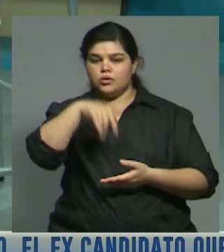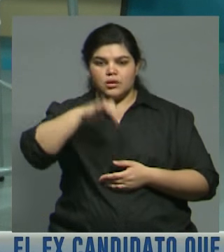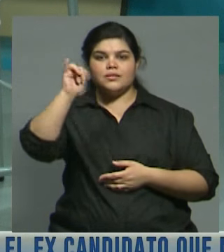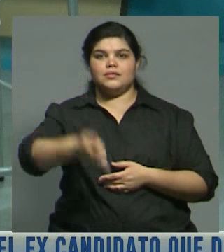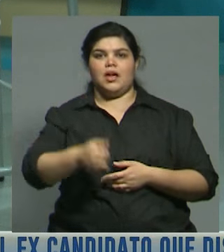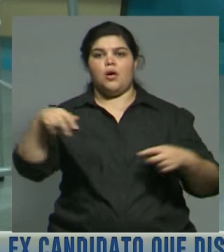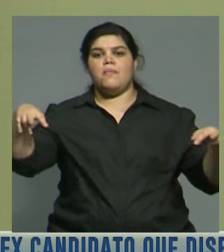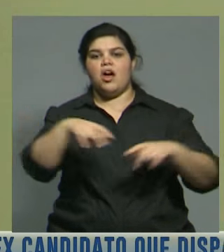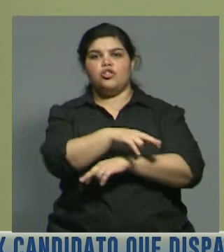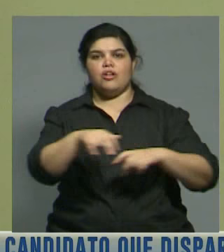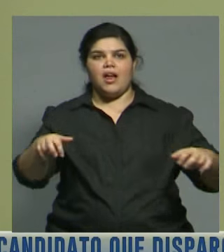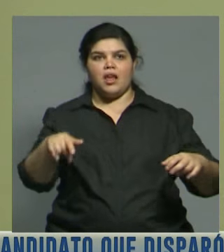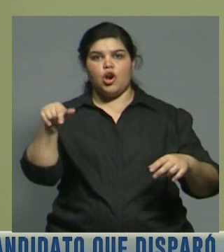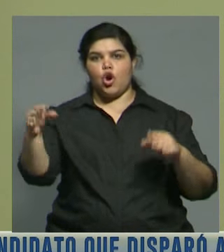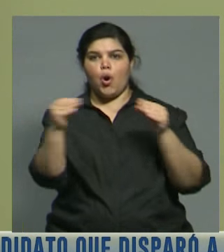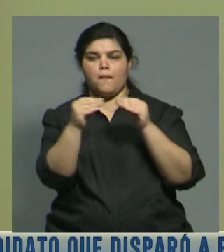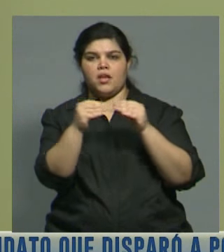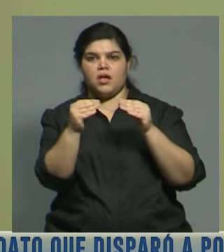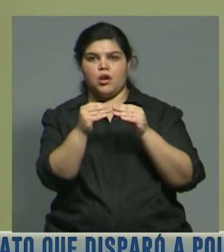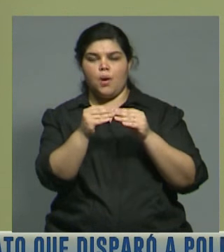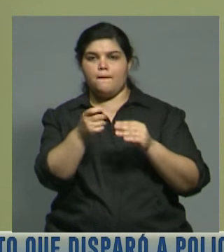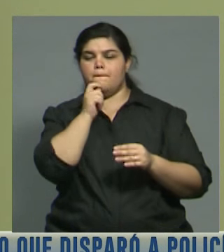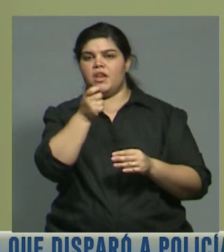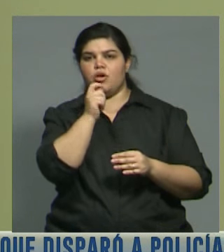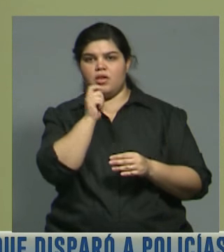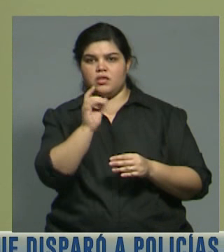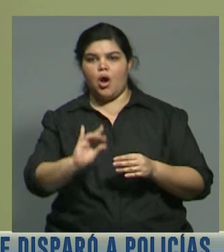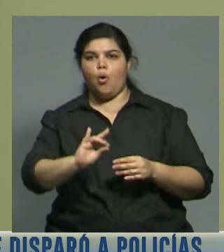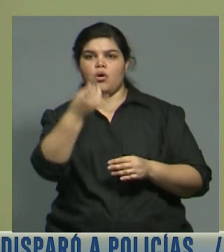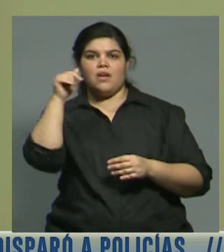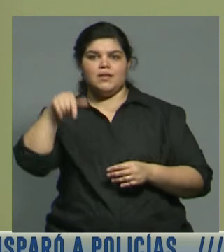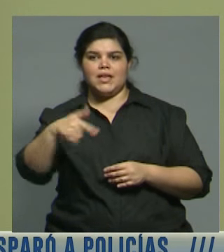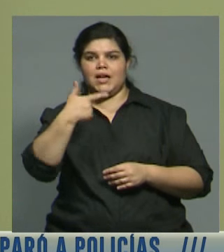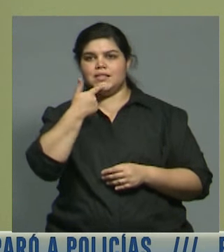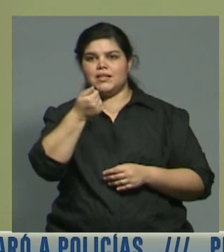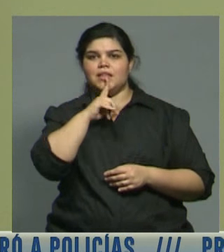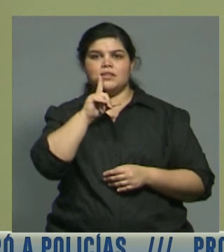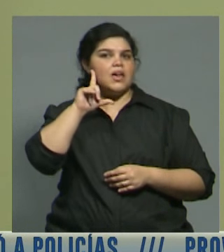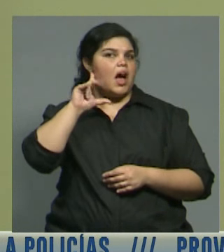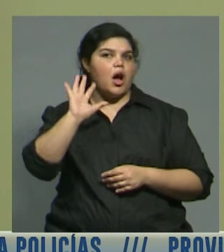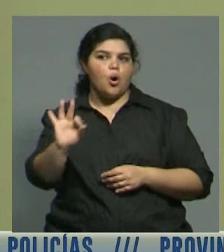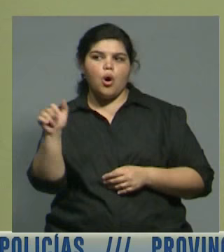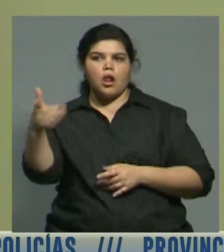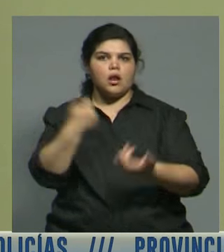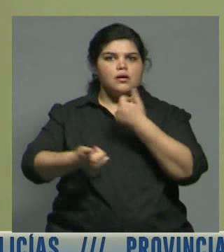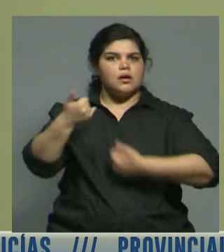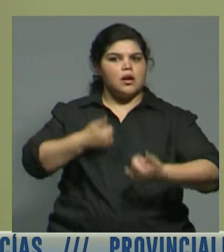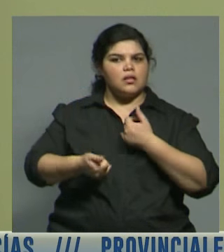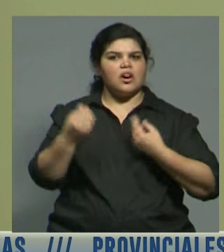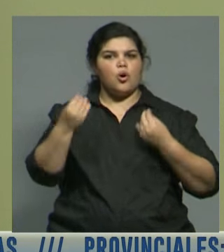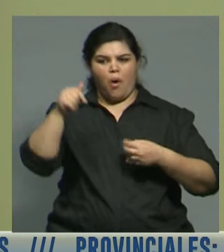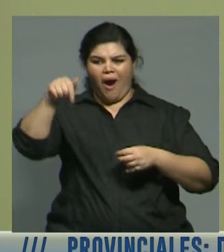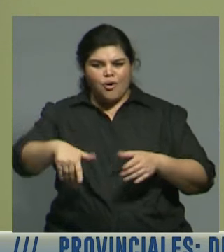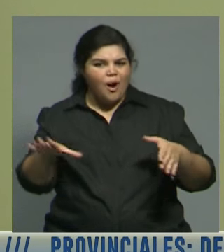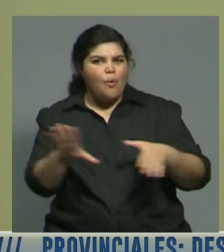la peatonal, y este compañero periodista de Universidad, Santiago Serrano, es el que nos está contando los hechos que están sucediendo en este momento. Recordemos